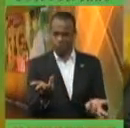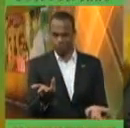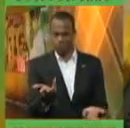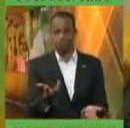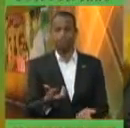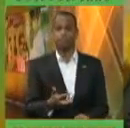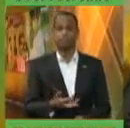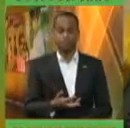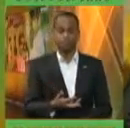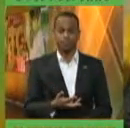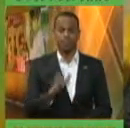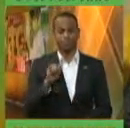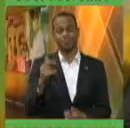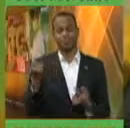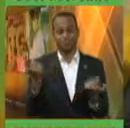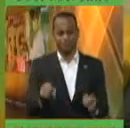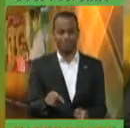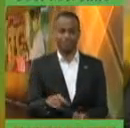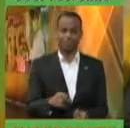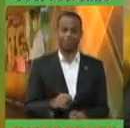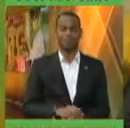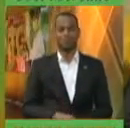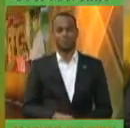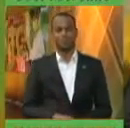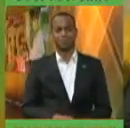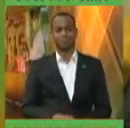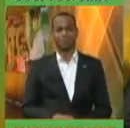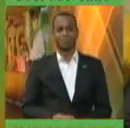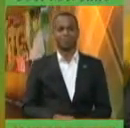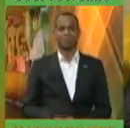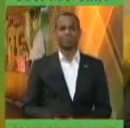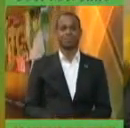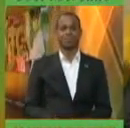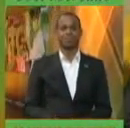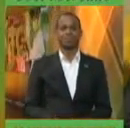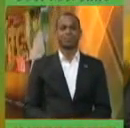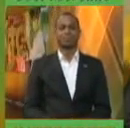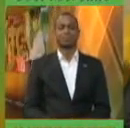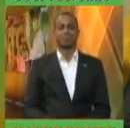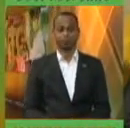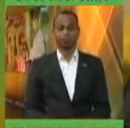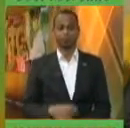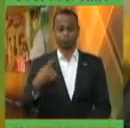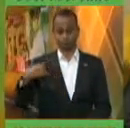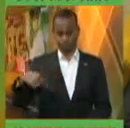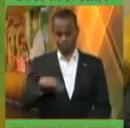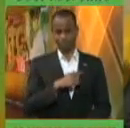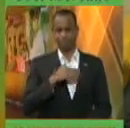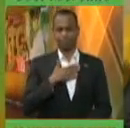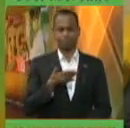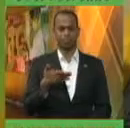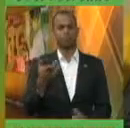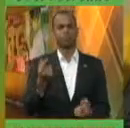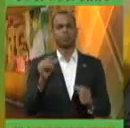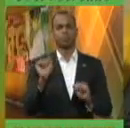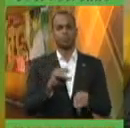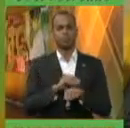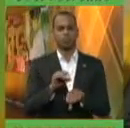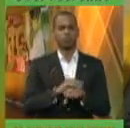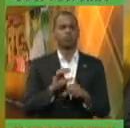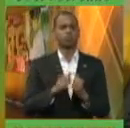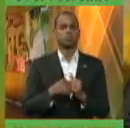esa es otra batalla muy fue el teje pero nosotros estamos en disposición de poder orientar de